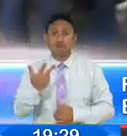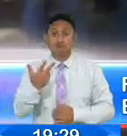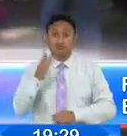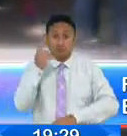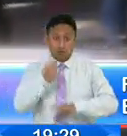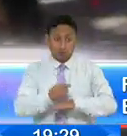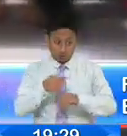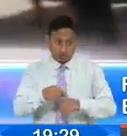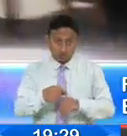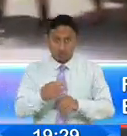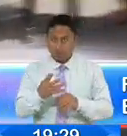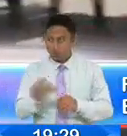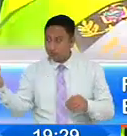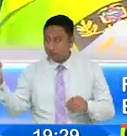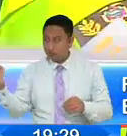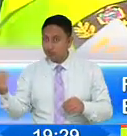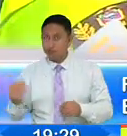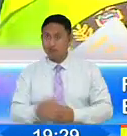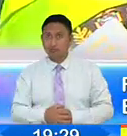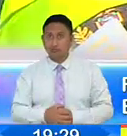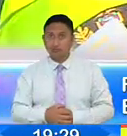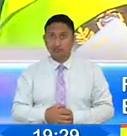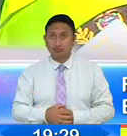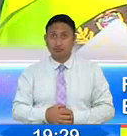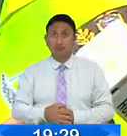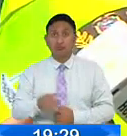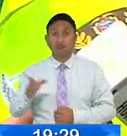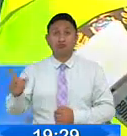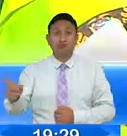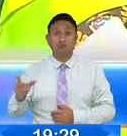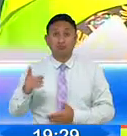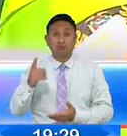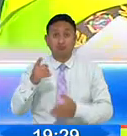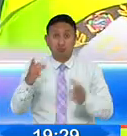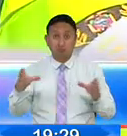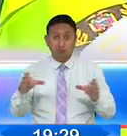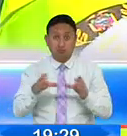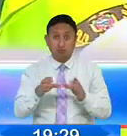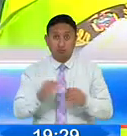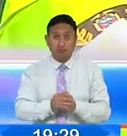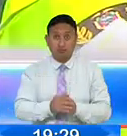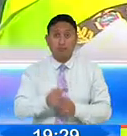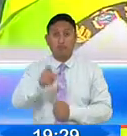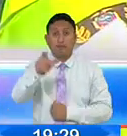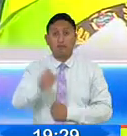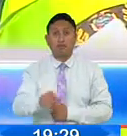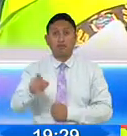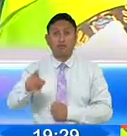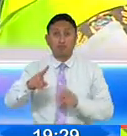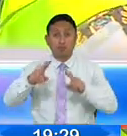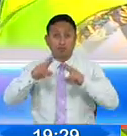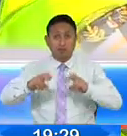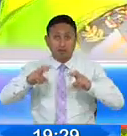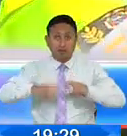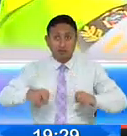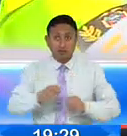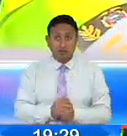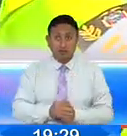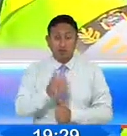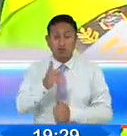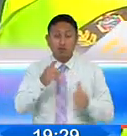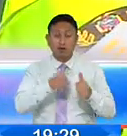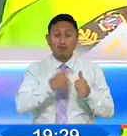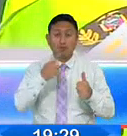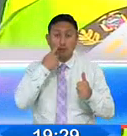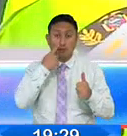la resolución. No son boletas de detención, son boletas, las 530, que son boletas para investigación. Boletas, la una para el papá,